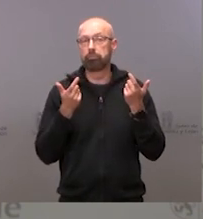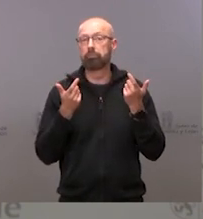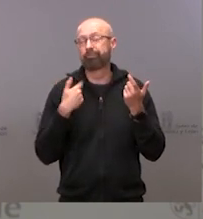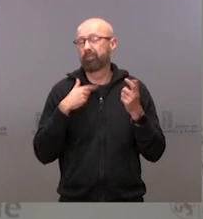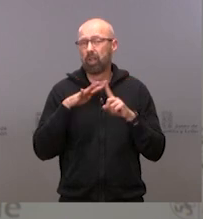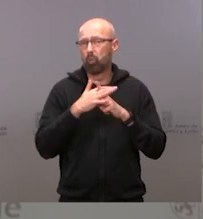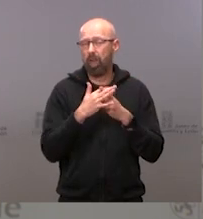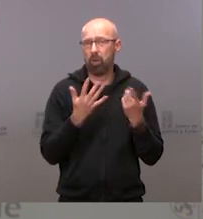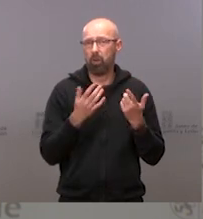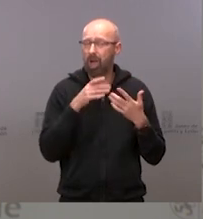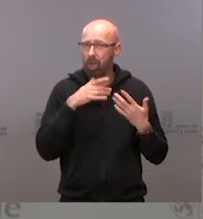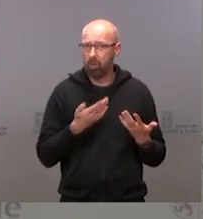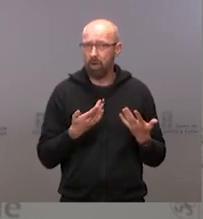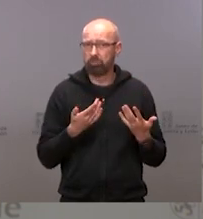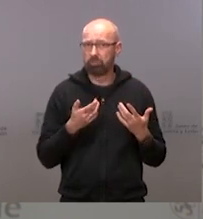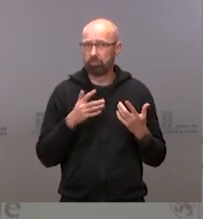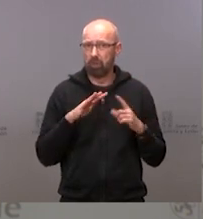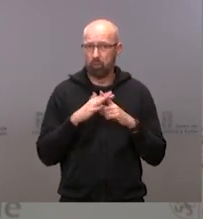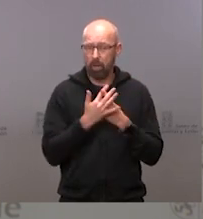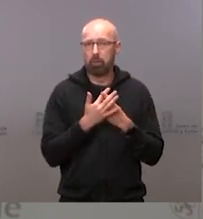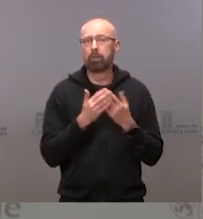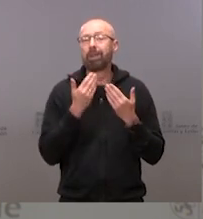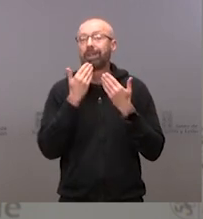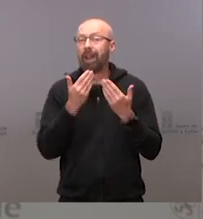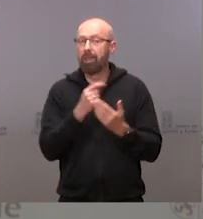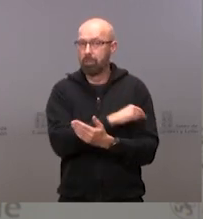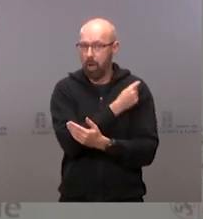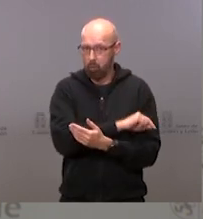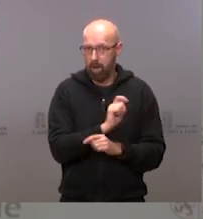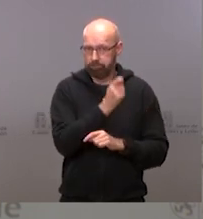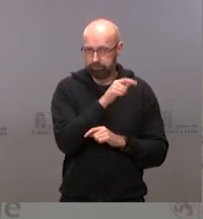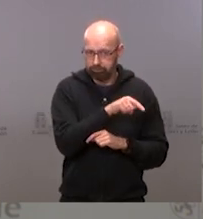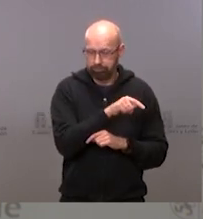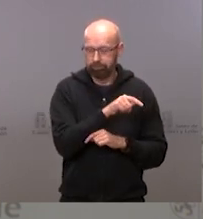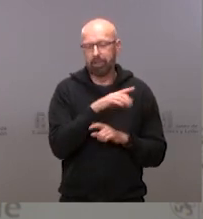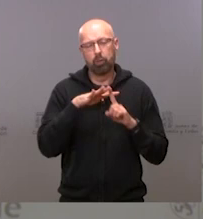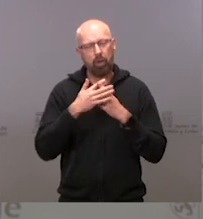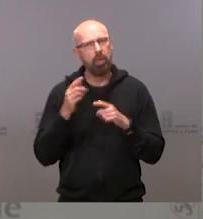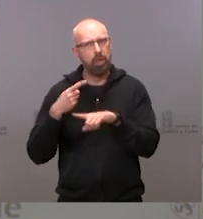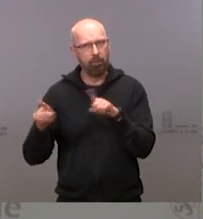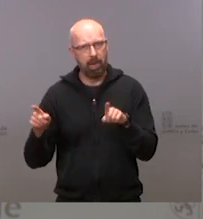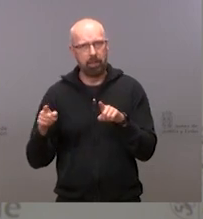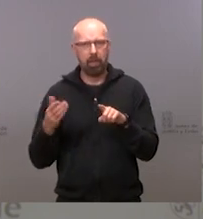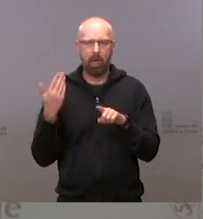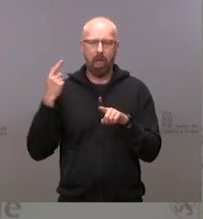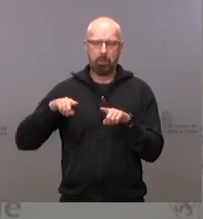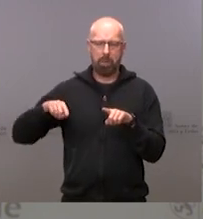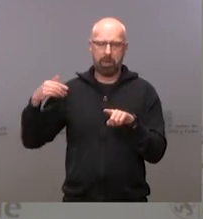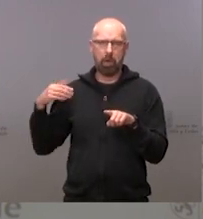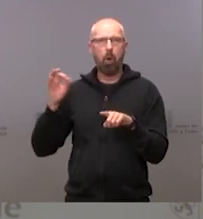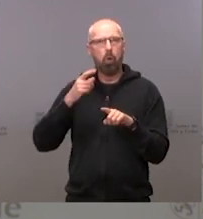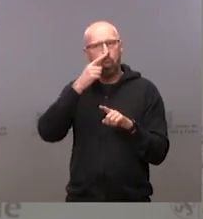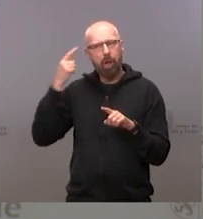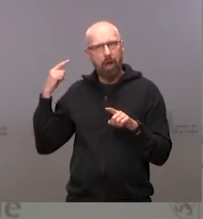situación en este momento gracias a la vacunación es diferente hace unos meses hace un año